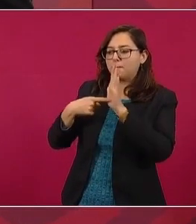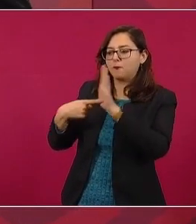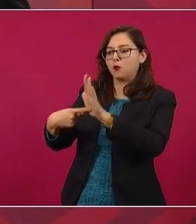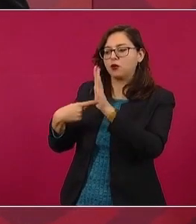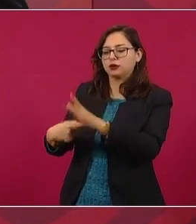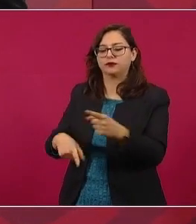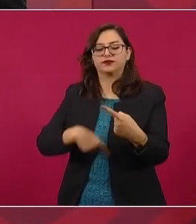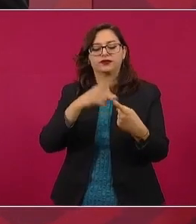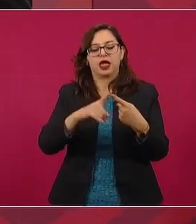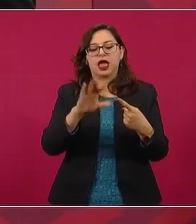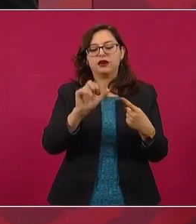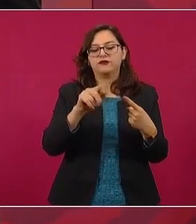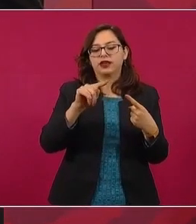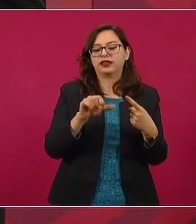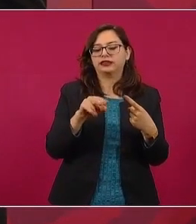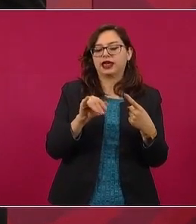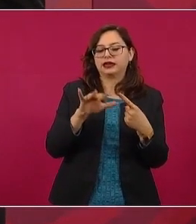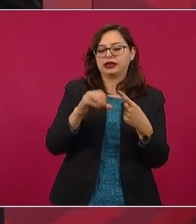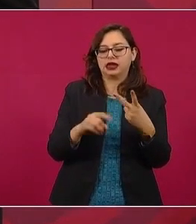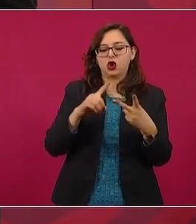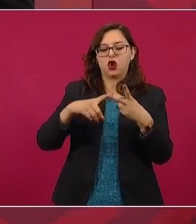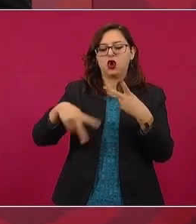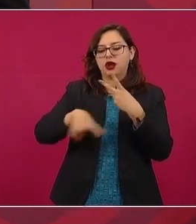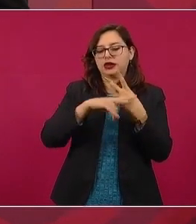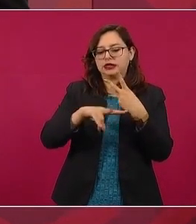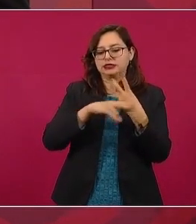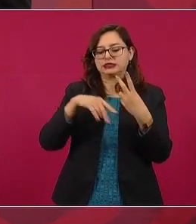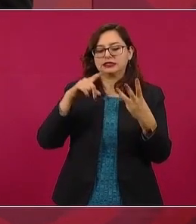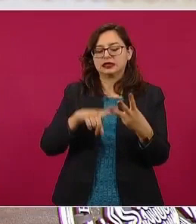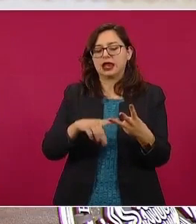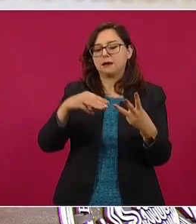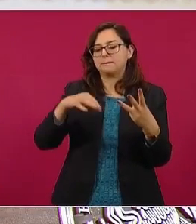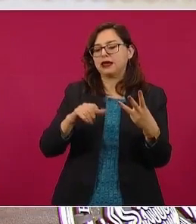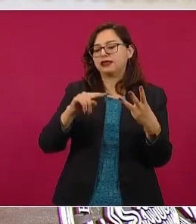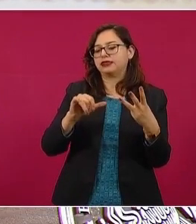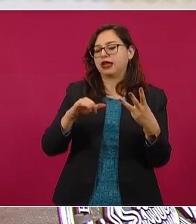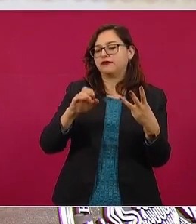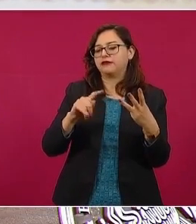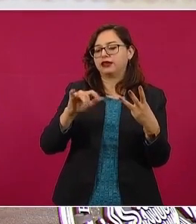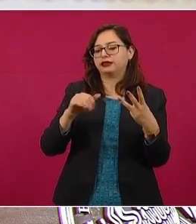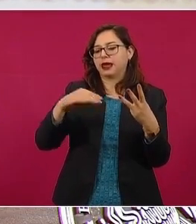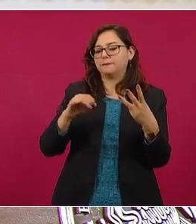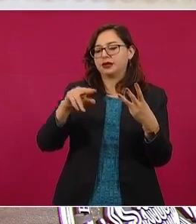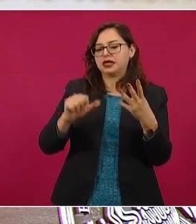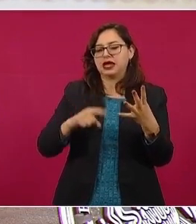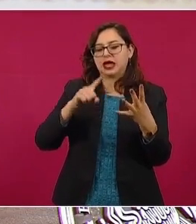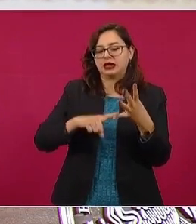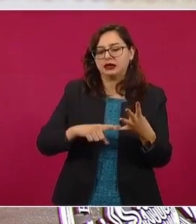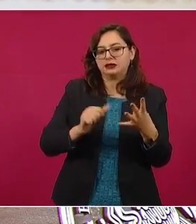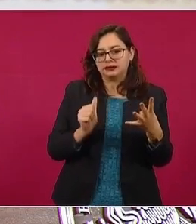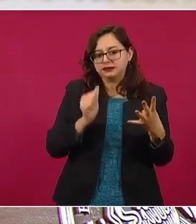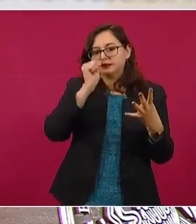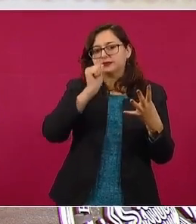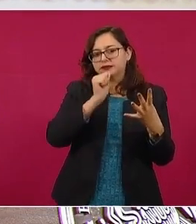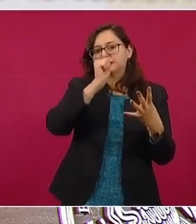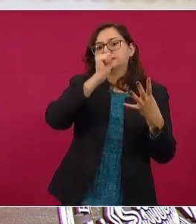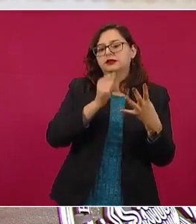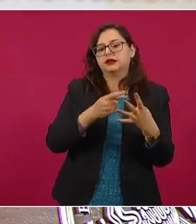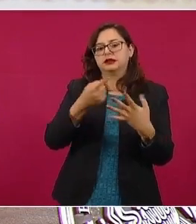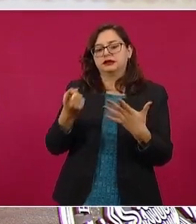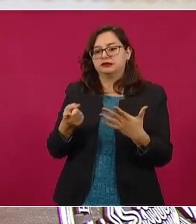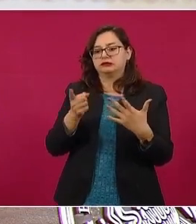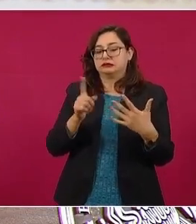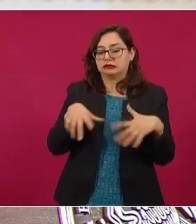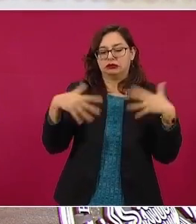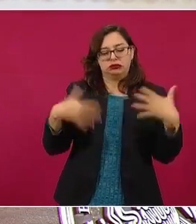la metanfetamina, las sustancias, los inhalables, que son sustancias que hacen mucho daño a la salud de los jóvenes,